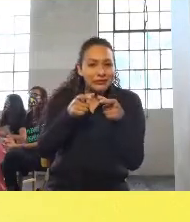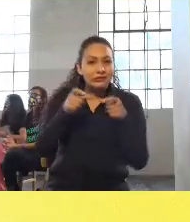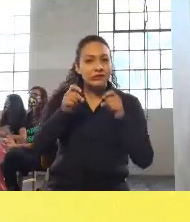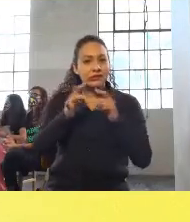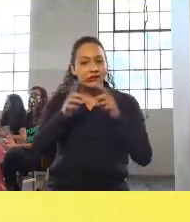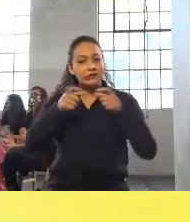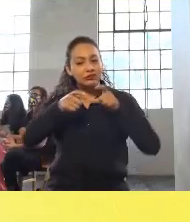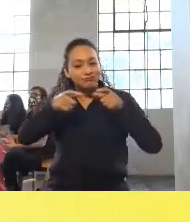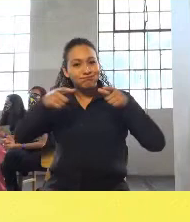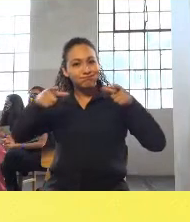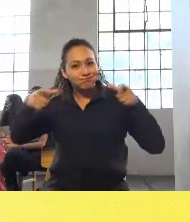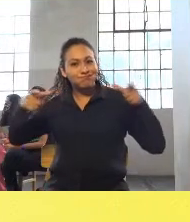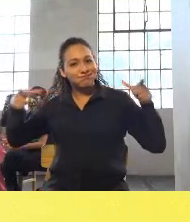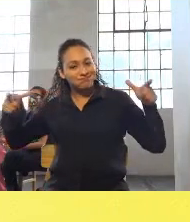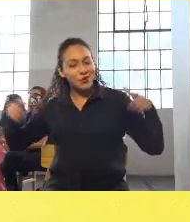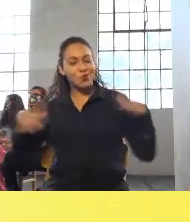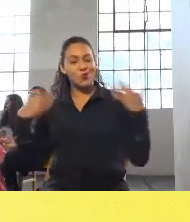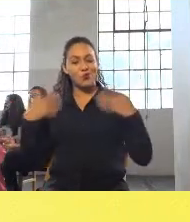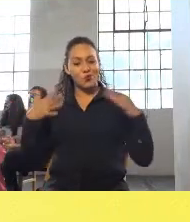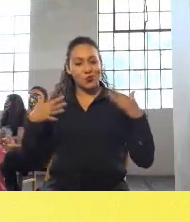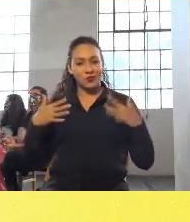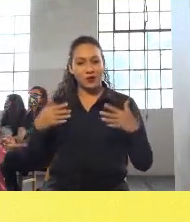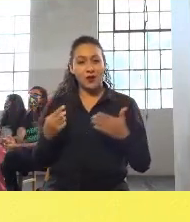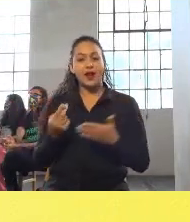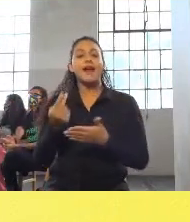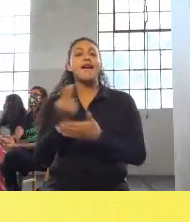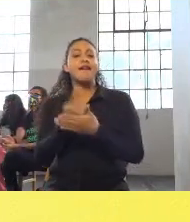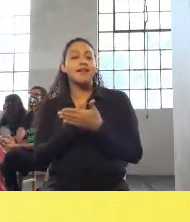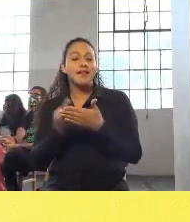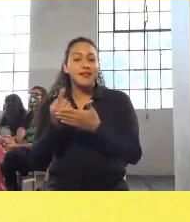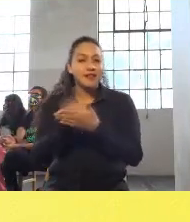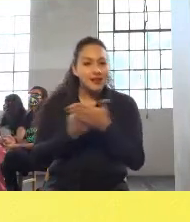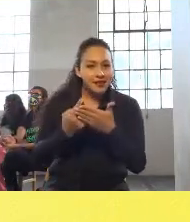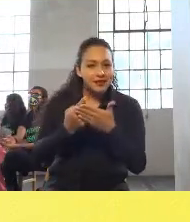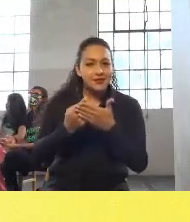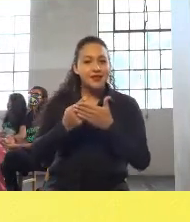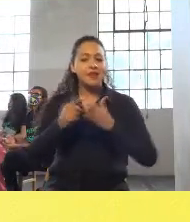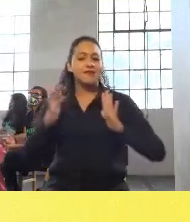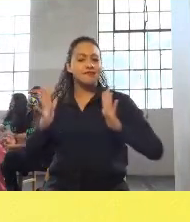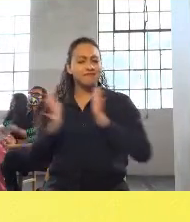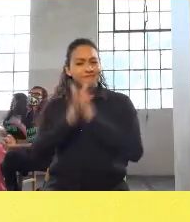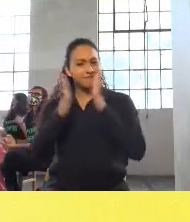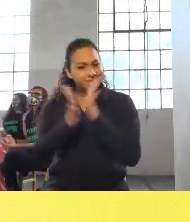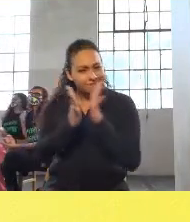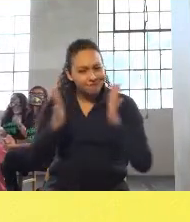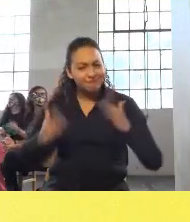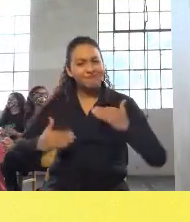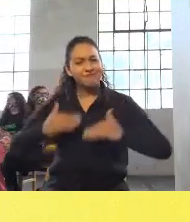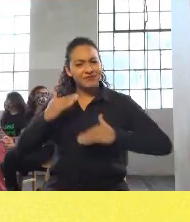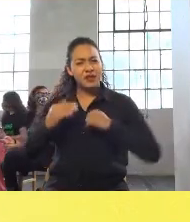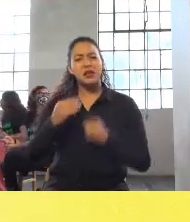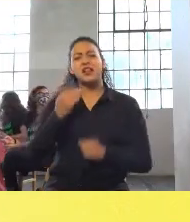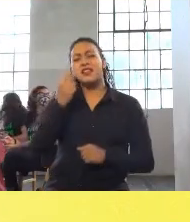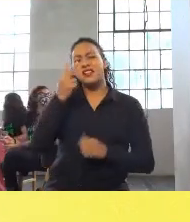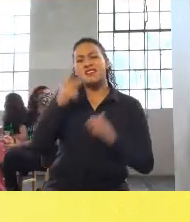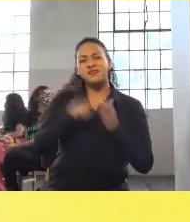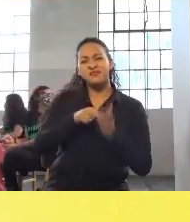vemos qué pasa después, ¿no? Diseño activista surge, yo creo que